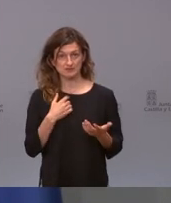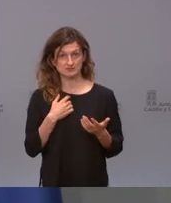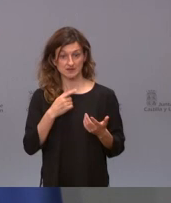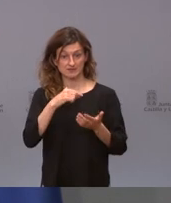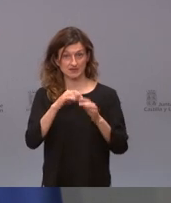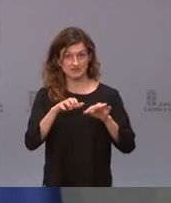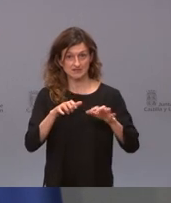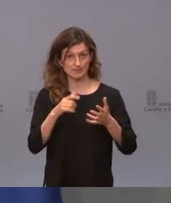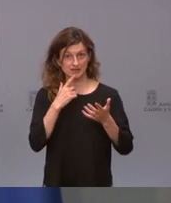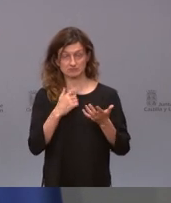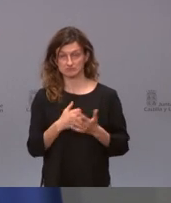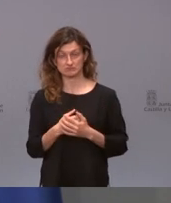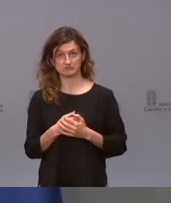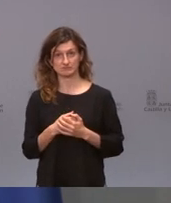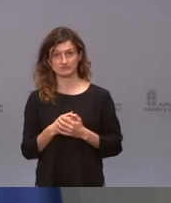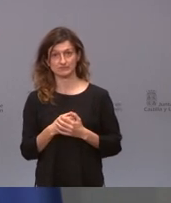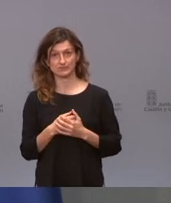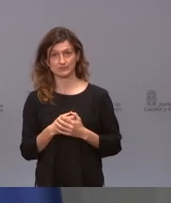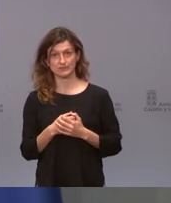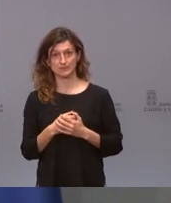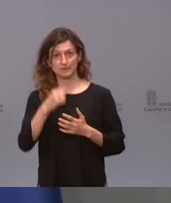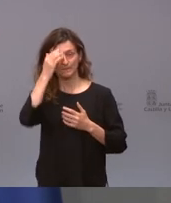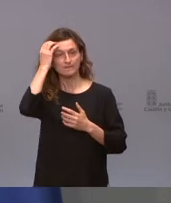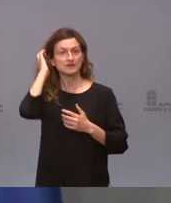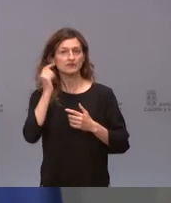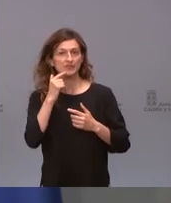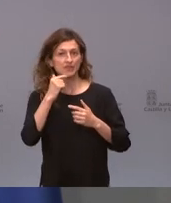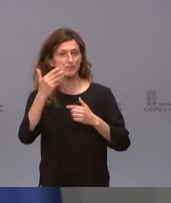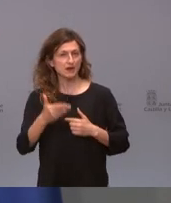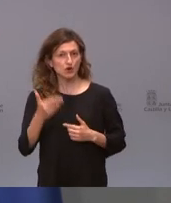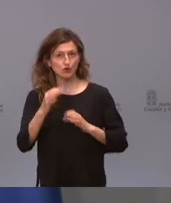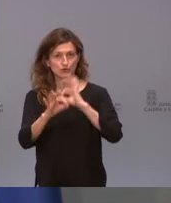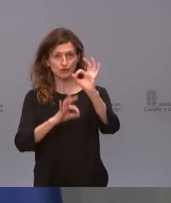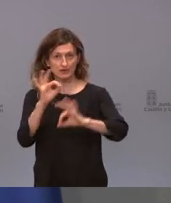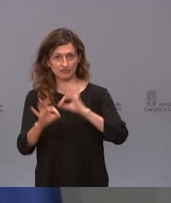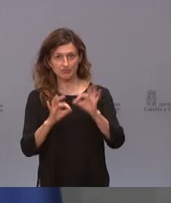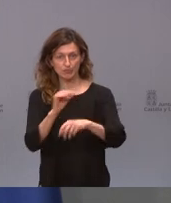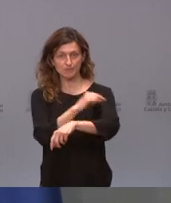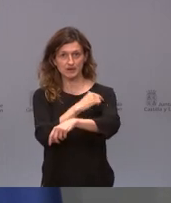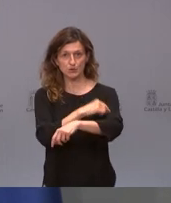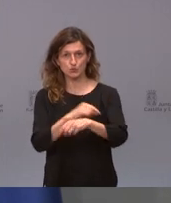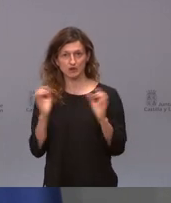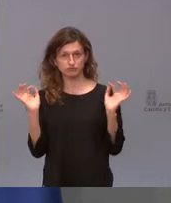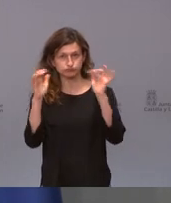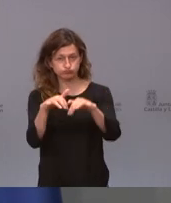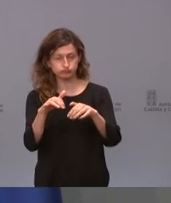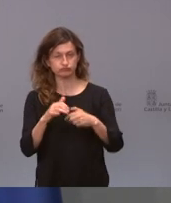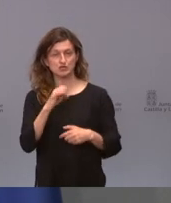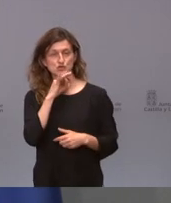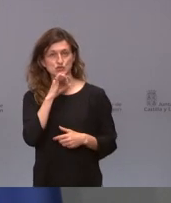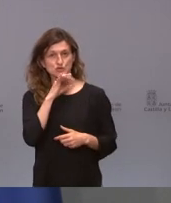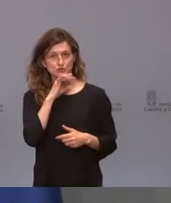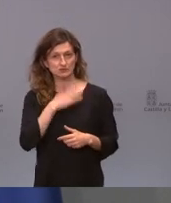escriben dicen que de alguna manera valoran la organización de las vacunaciones masivas y están muy contentos